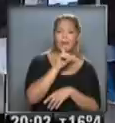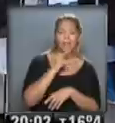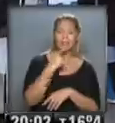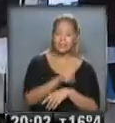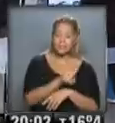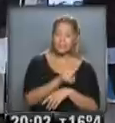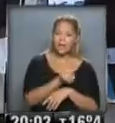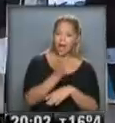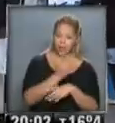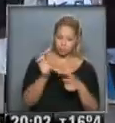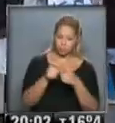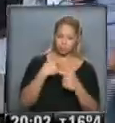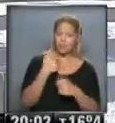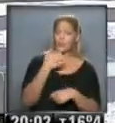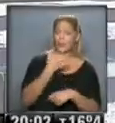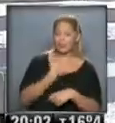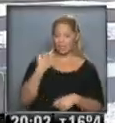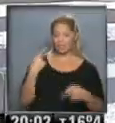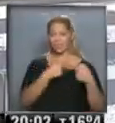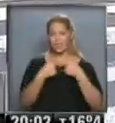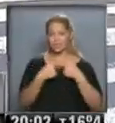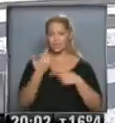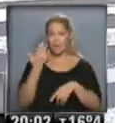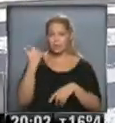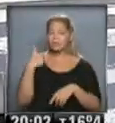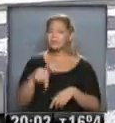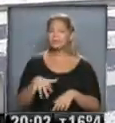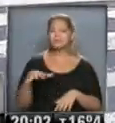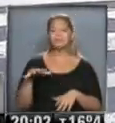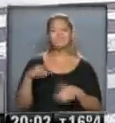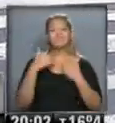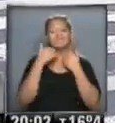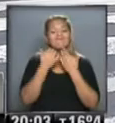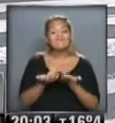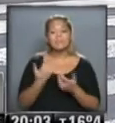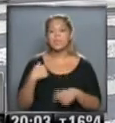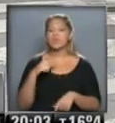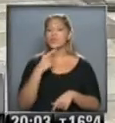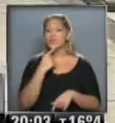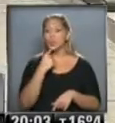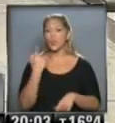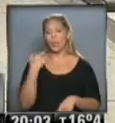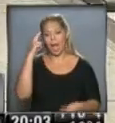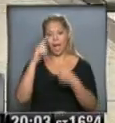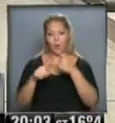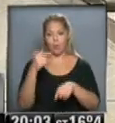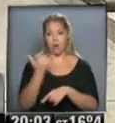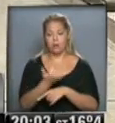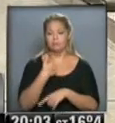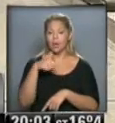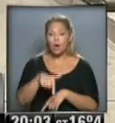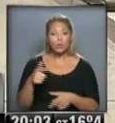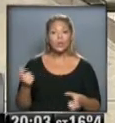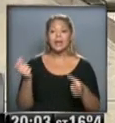las discusiones que hemos tenido desde ayer todavía, no estamos para llegar a un acuerdo. Reunión